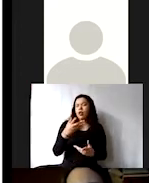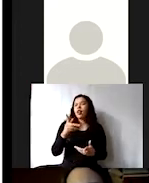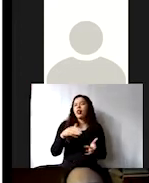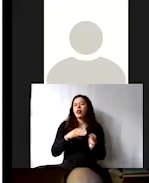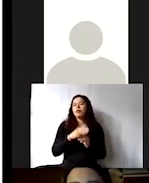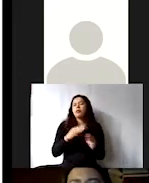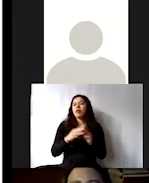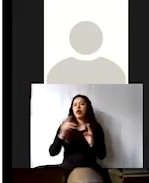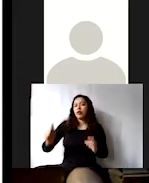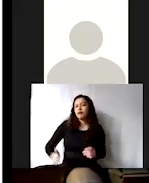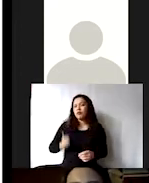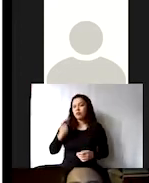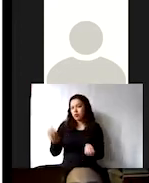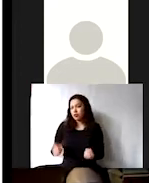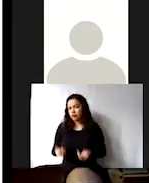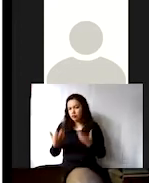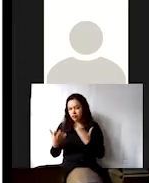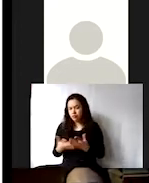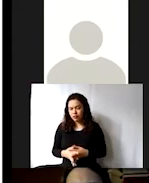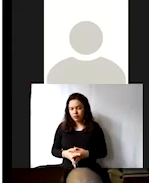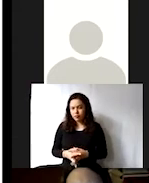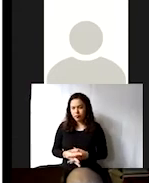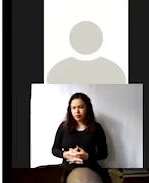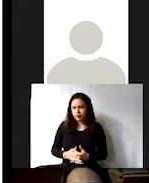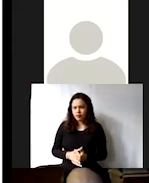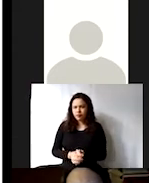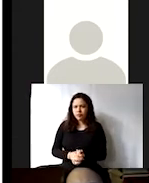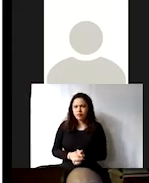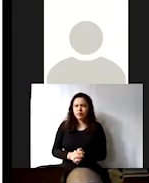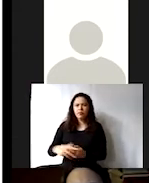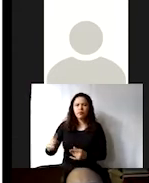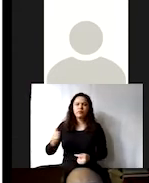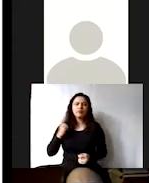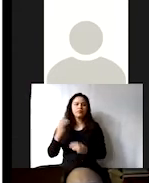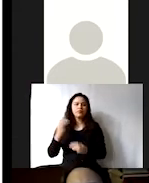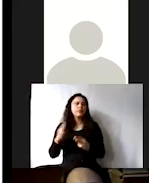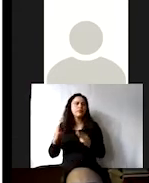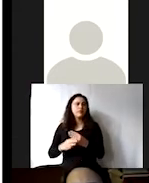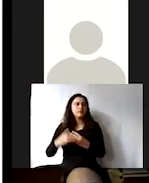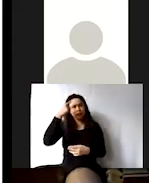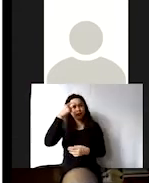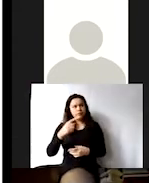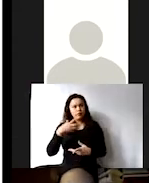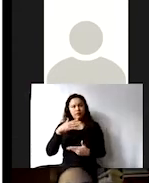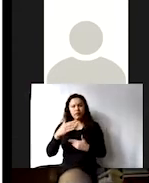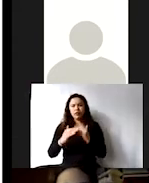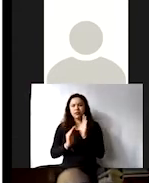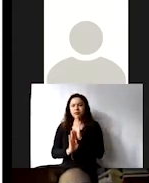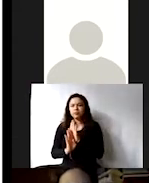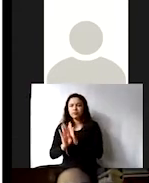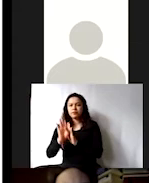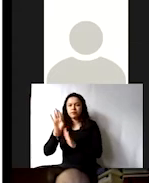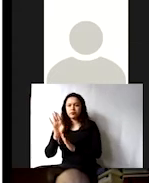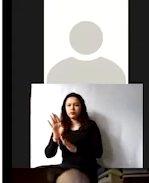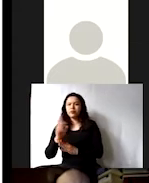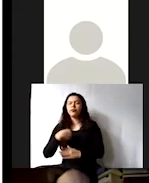herramientas. Y el aprovechamiento de las herramientas pues va en un avance ascendente, entonces vamos